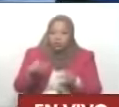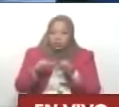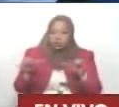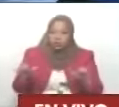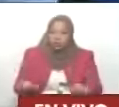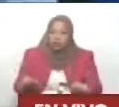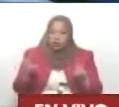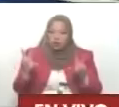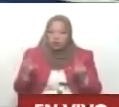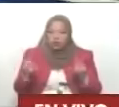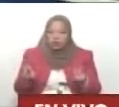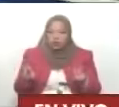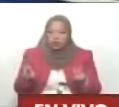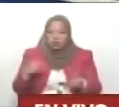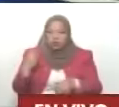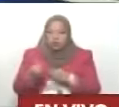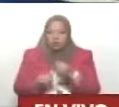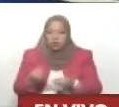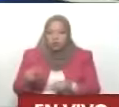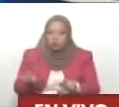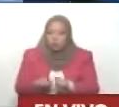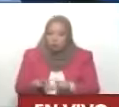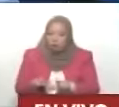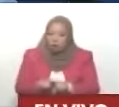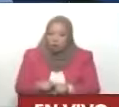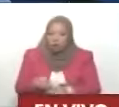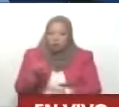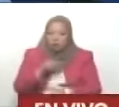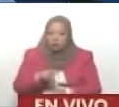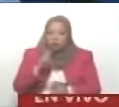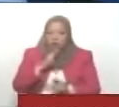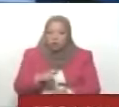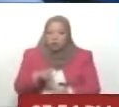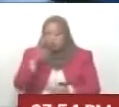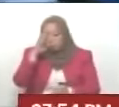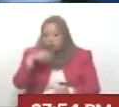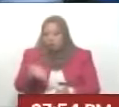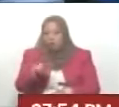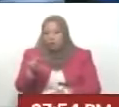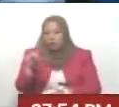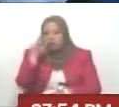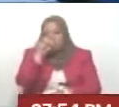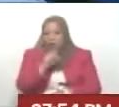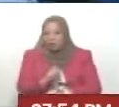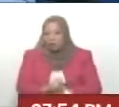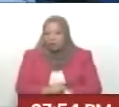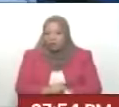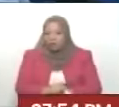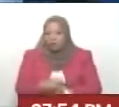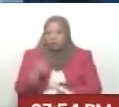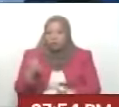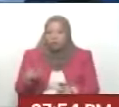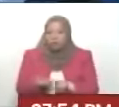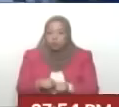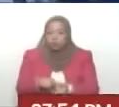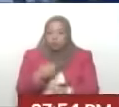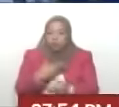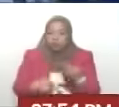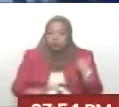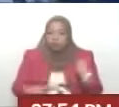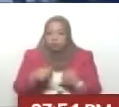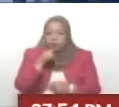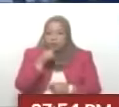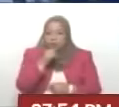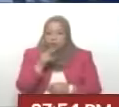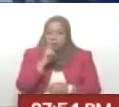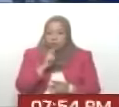etapa, Mario. Así como nació la Ojilla y fue la respuesta adecuada hace 20 años. Así como nació la tropa tuitera y fue